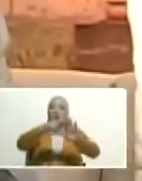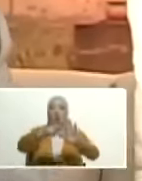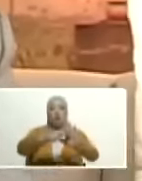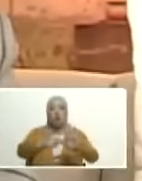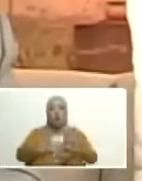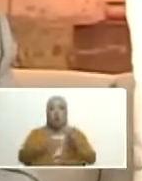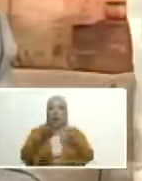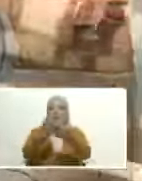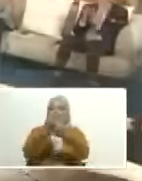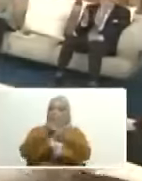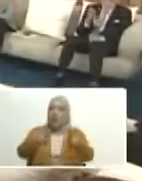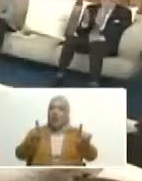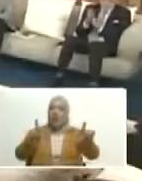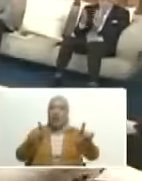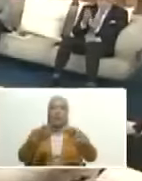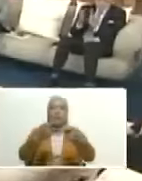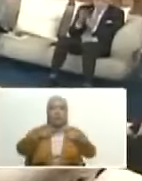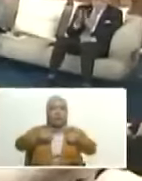totalmente libre de sanciones.